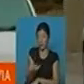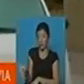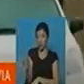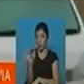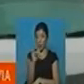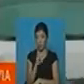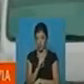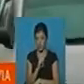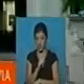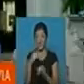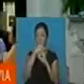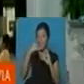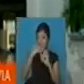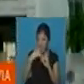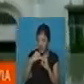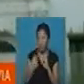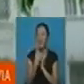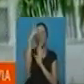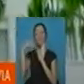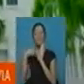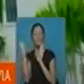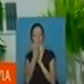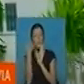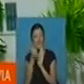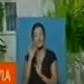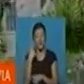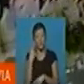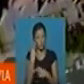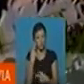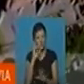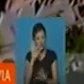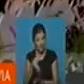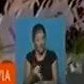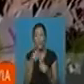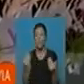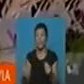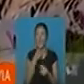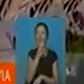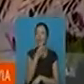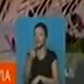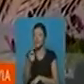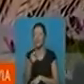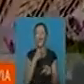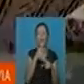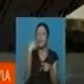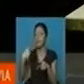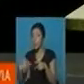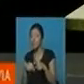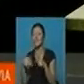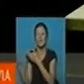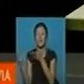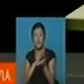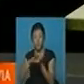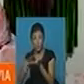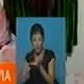medio. Uno de los factores clave para medir esto es el aumento del consumo de bienes y de la utilización de los